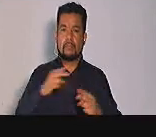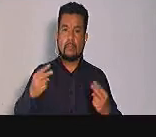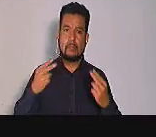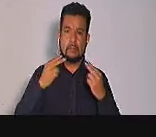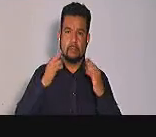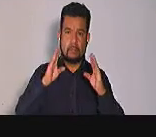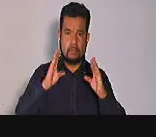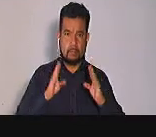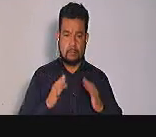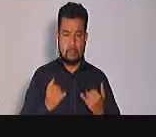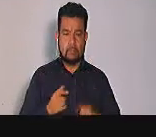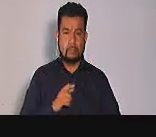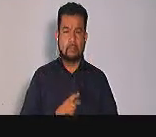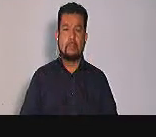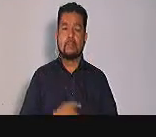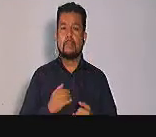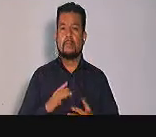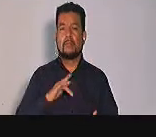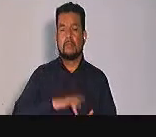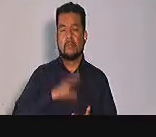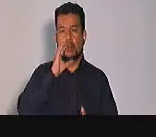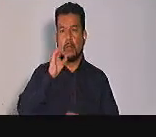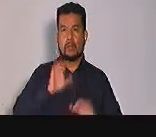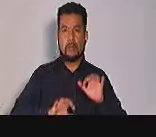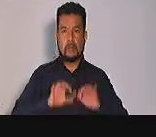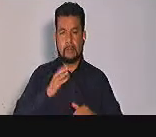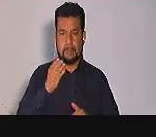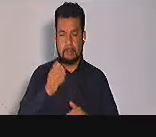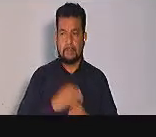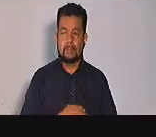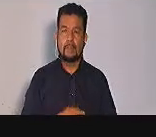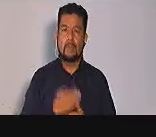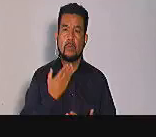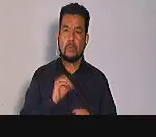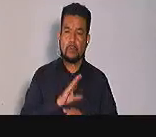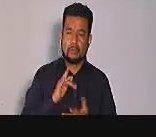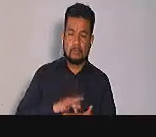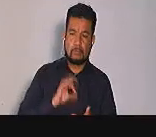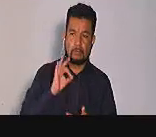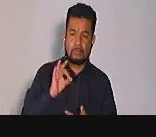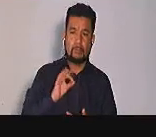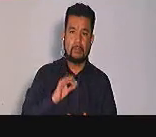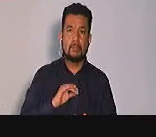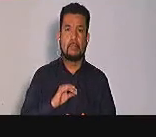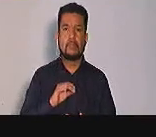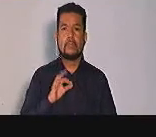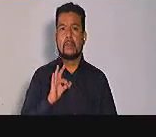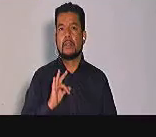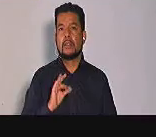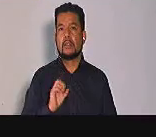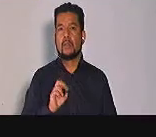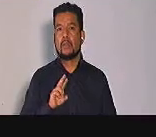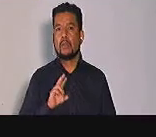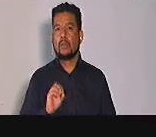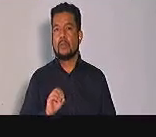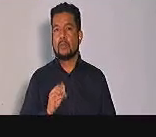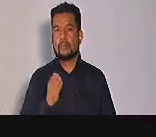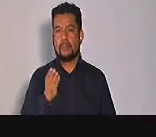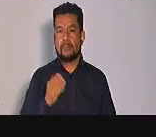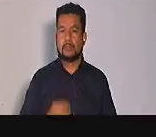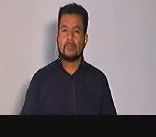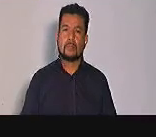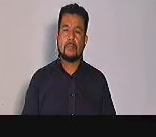ven y nos escuchan en este momento. Presente, señor secretario. Hola. Andrés, buen día también para usted, copiada su asistencia. Toro, Toro, Eduardo Alonso.